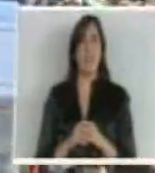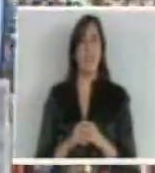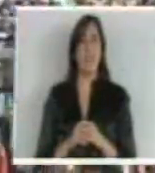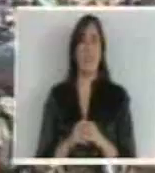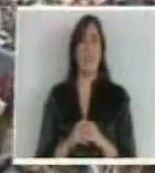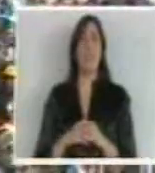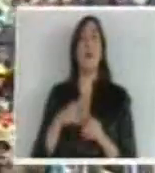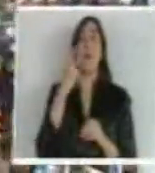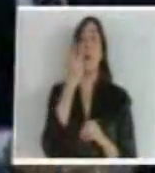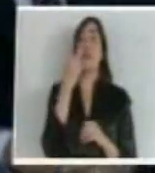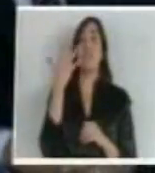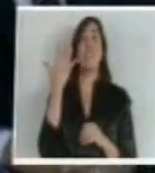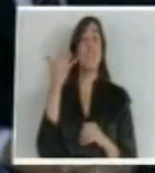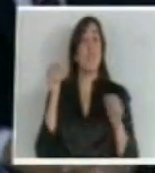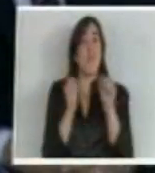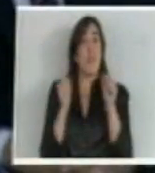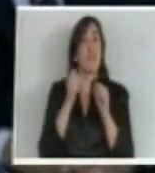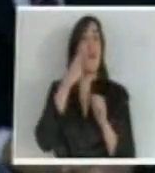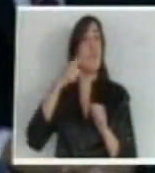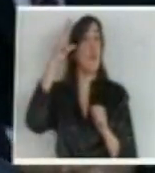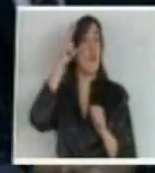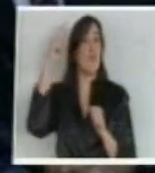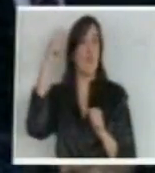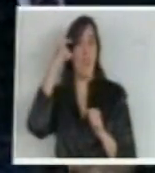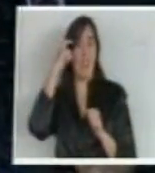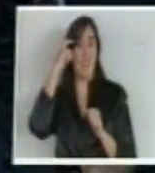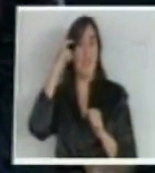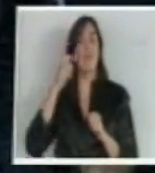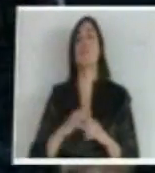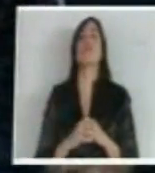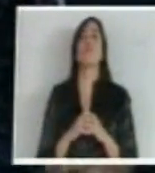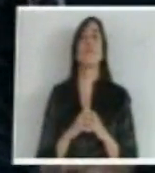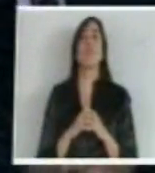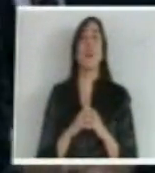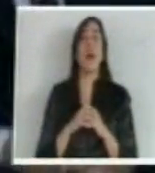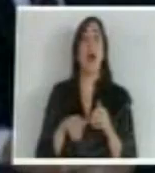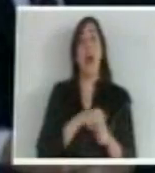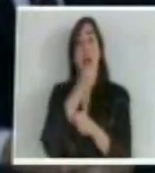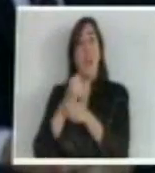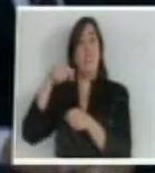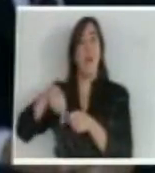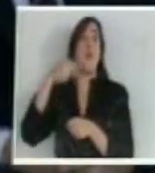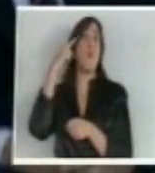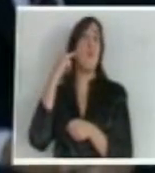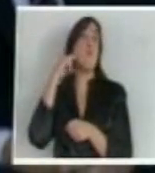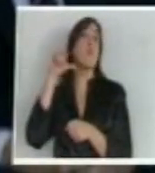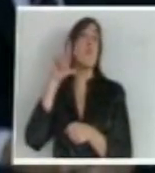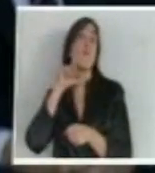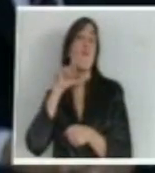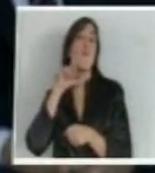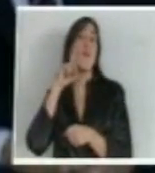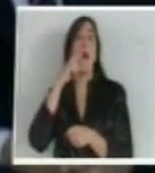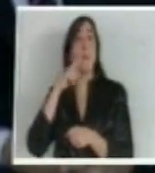Desde el 25 de mayo de 1810 a este 9 de